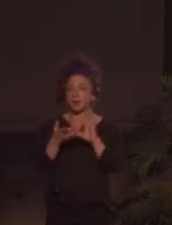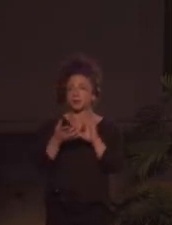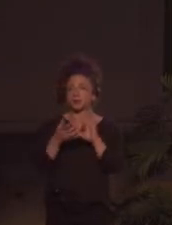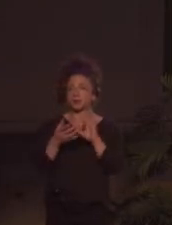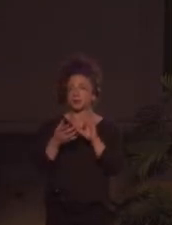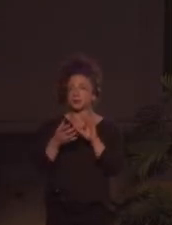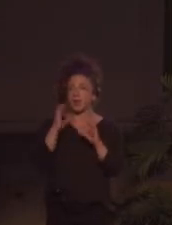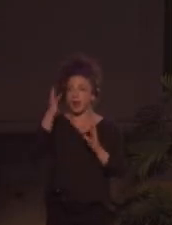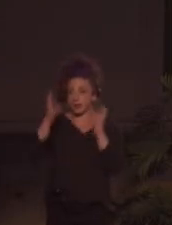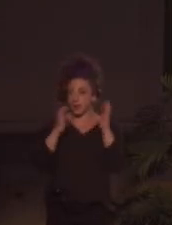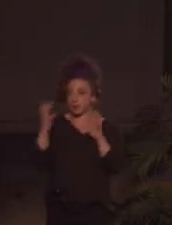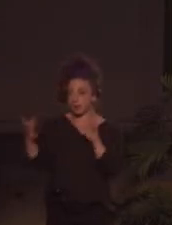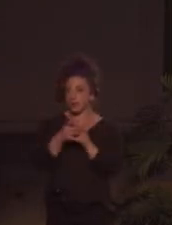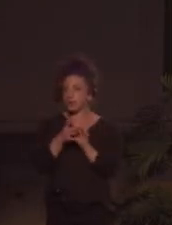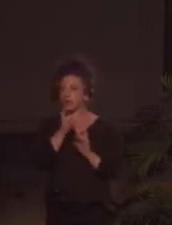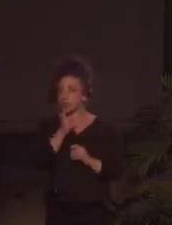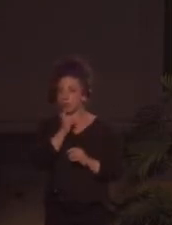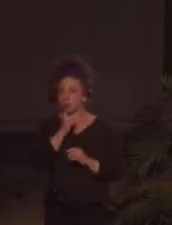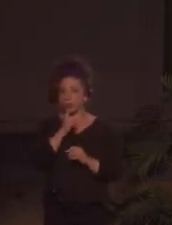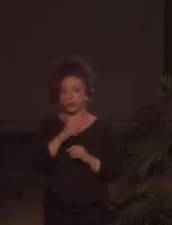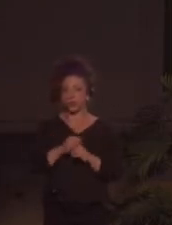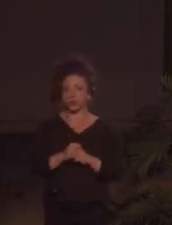bat jaten degun horretatik,